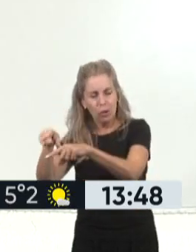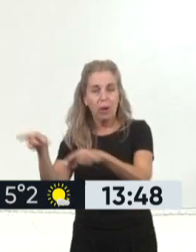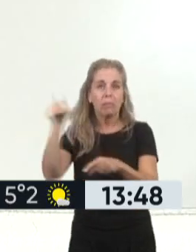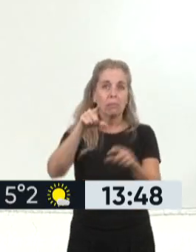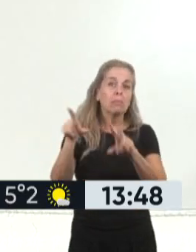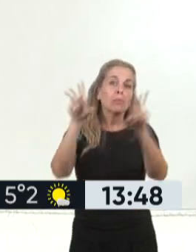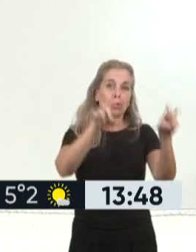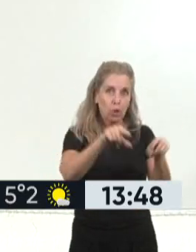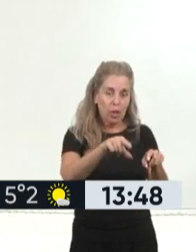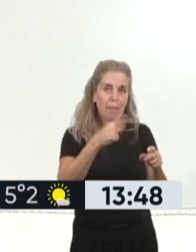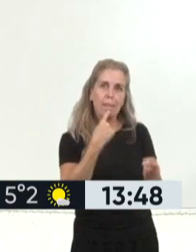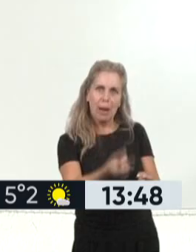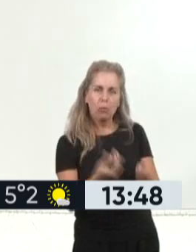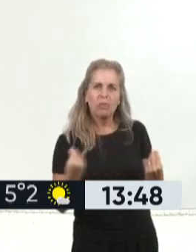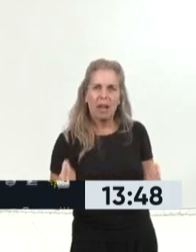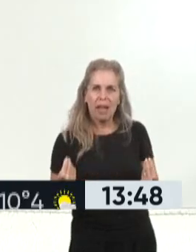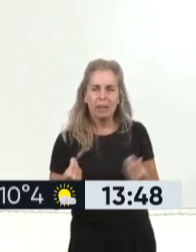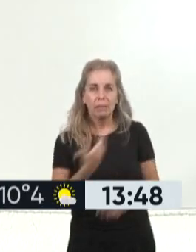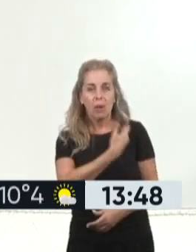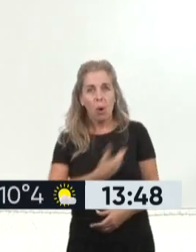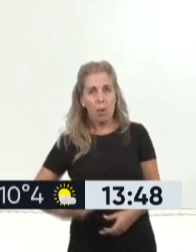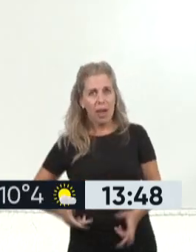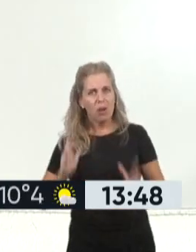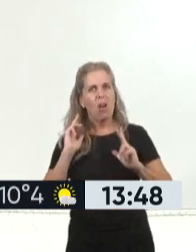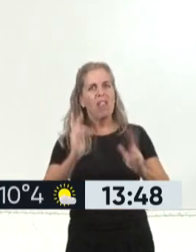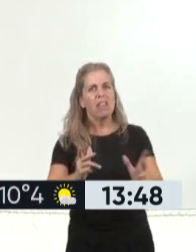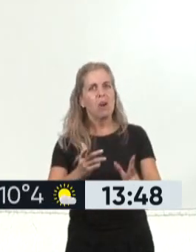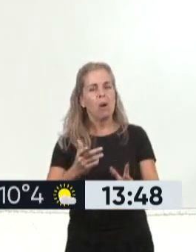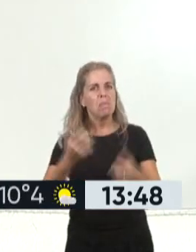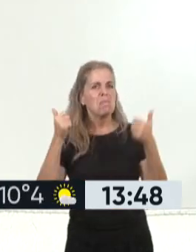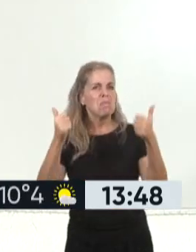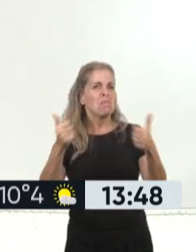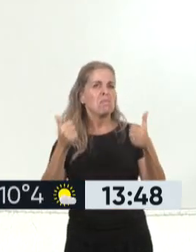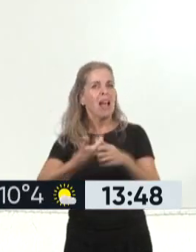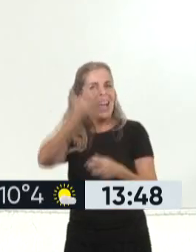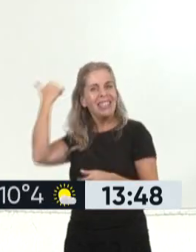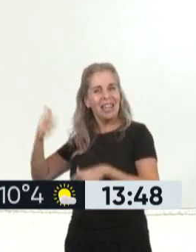Por otro lado, el gobierno ha dicho que ha sido un éxito el operativo de ayer,